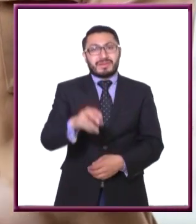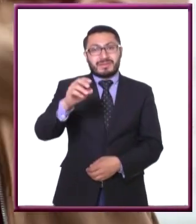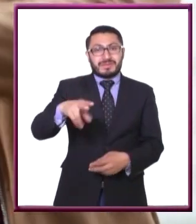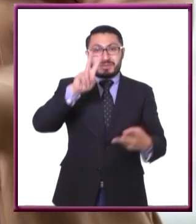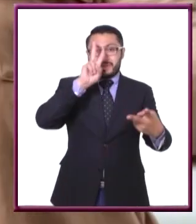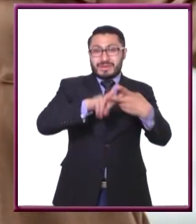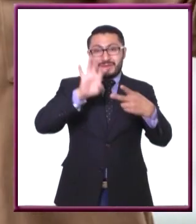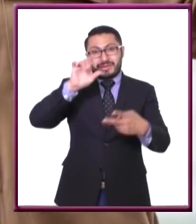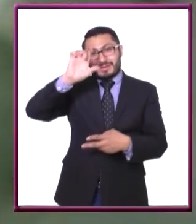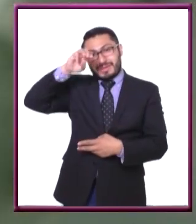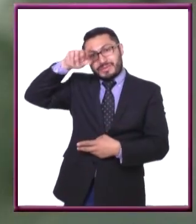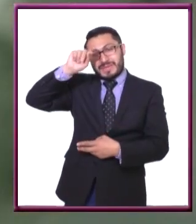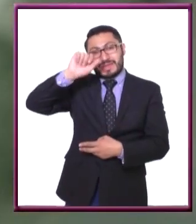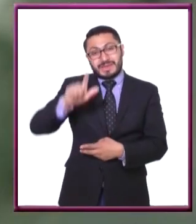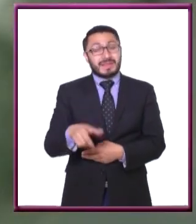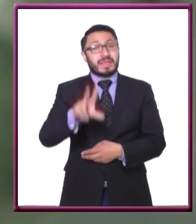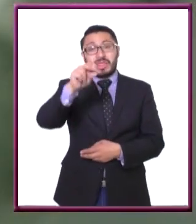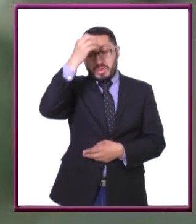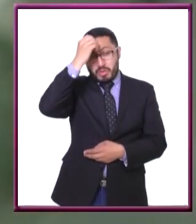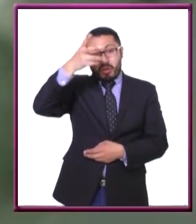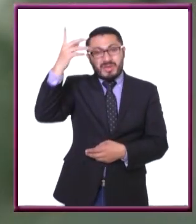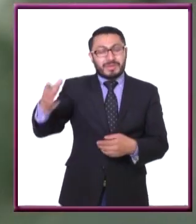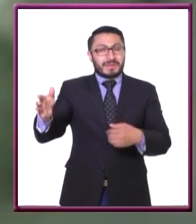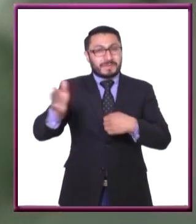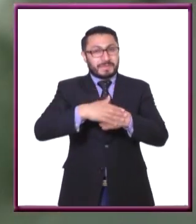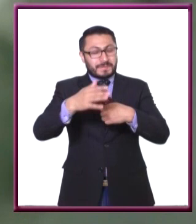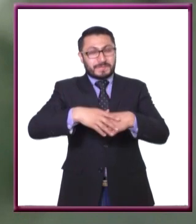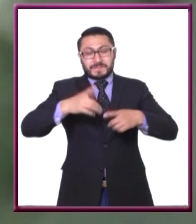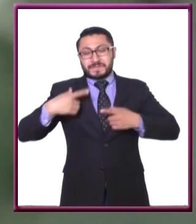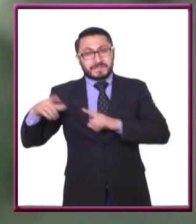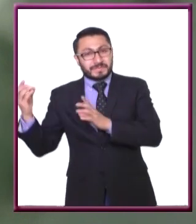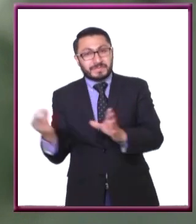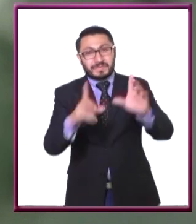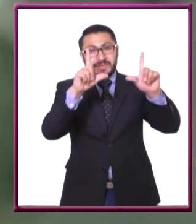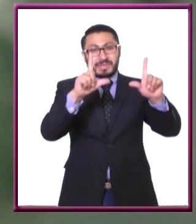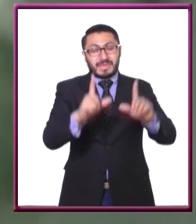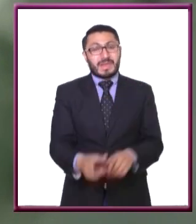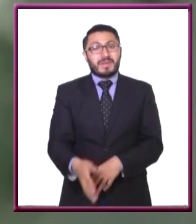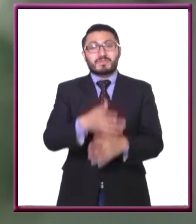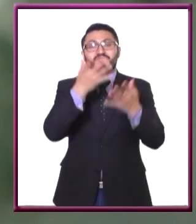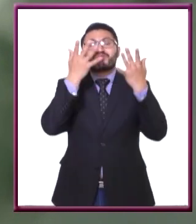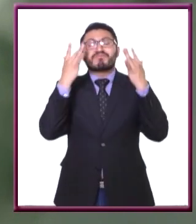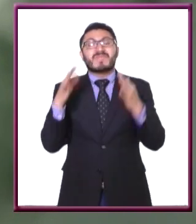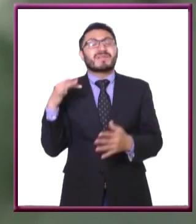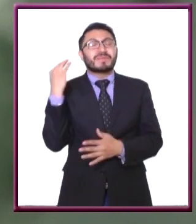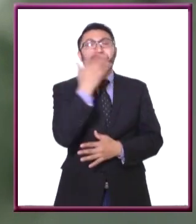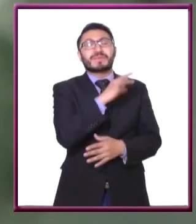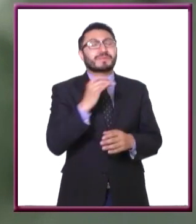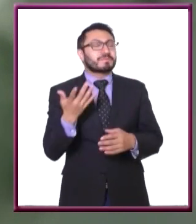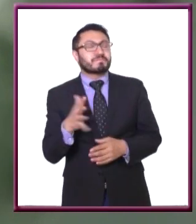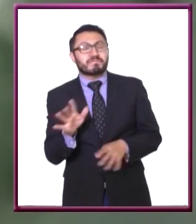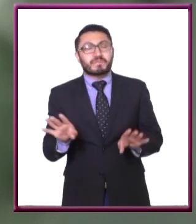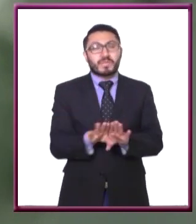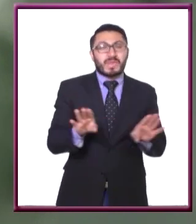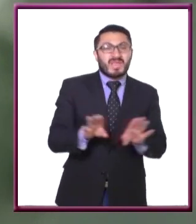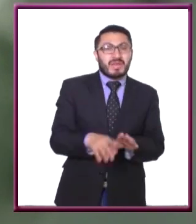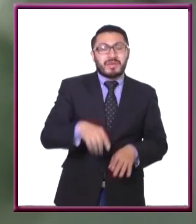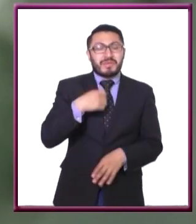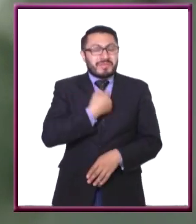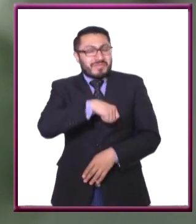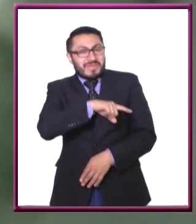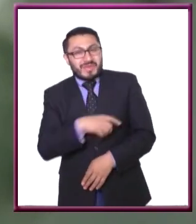con el hashtag elemental. Tampoco se olviden del siguiente segmento. Huele delicioso, algo así